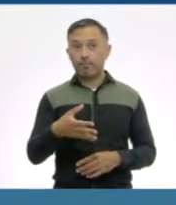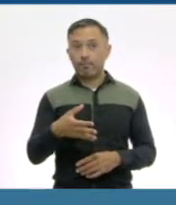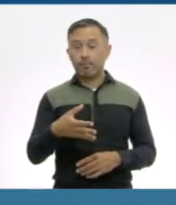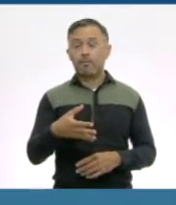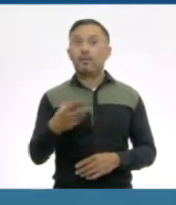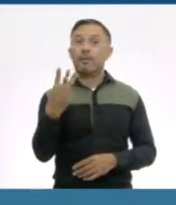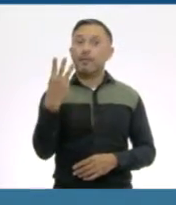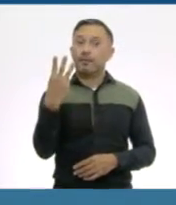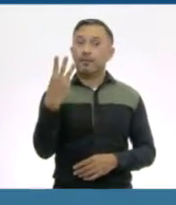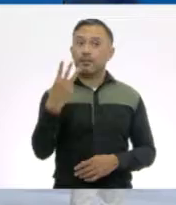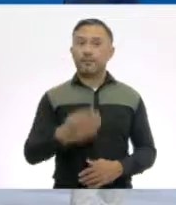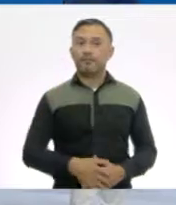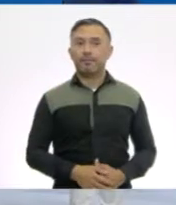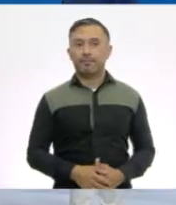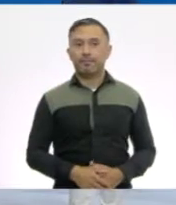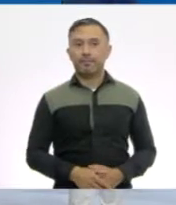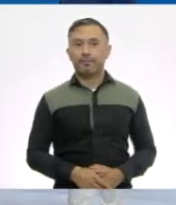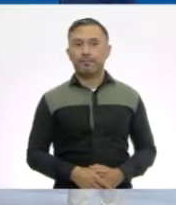3.